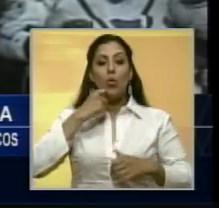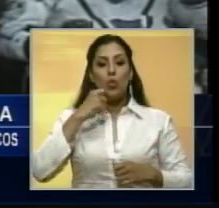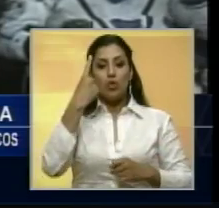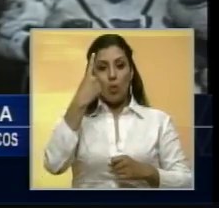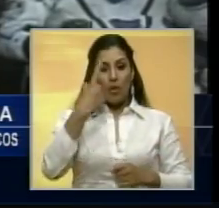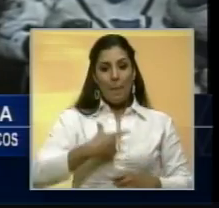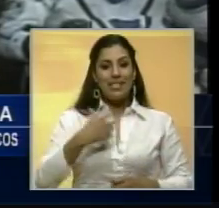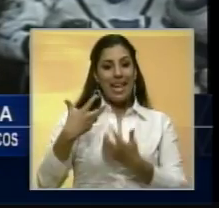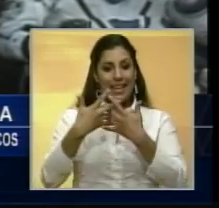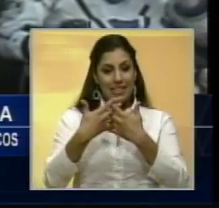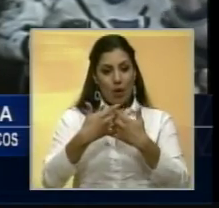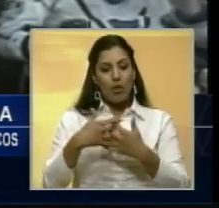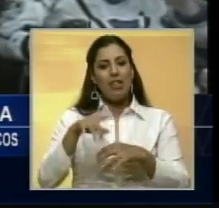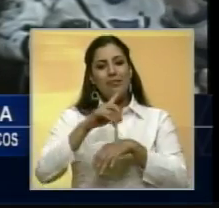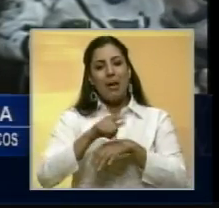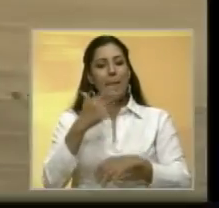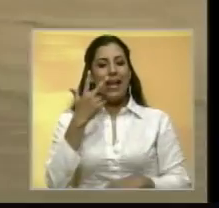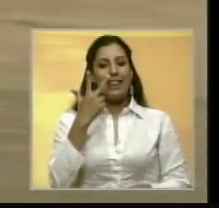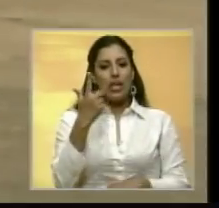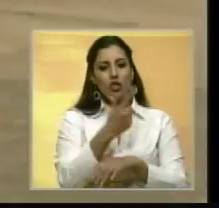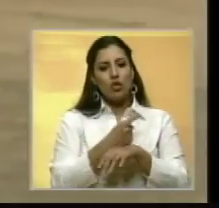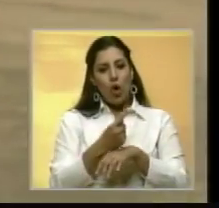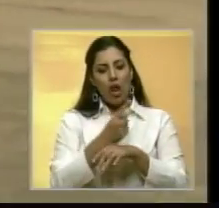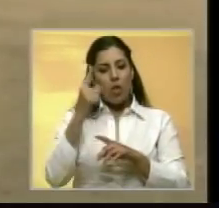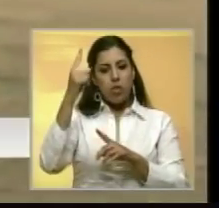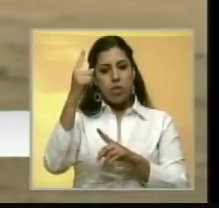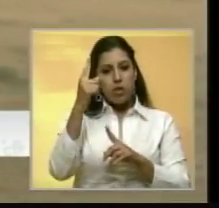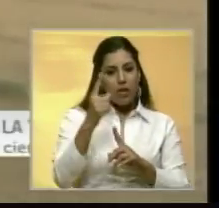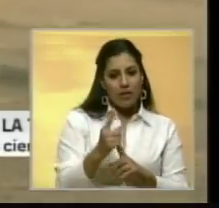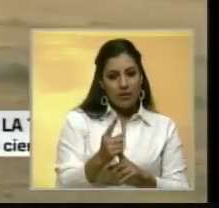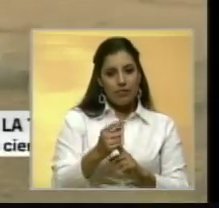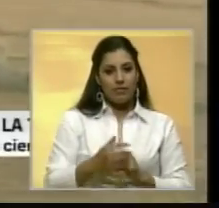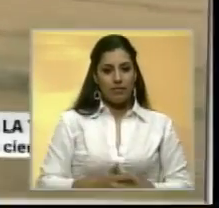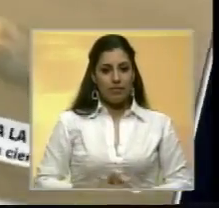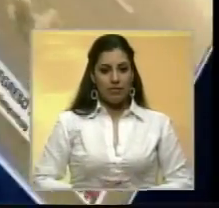1 estadounidense, tardó cerca de 3 horas en poder tocar tierra.